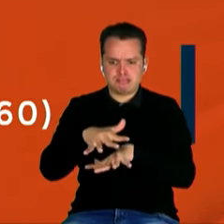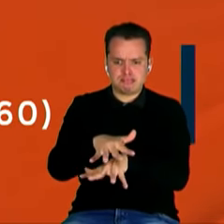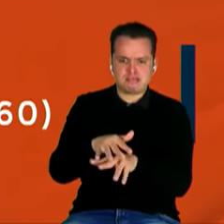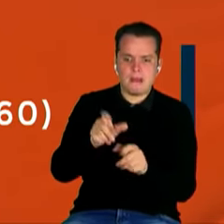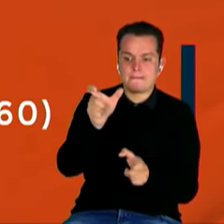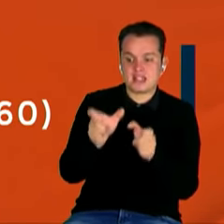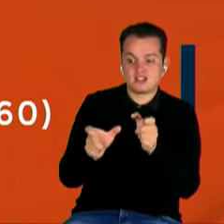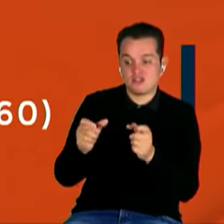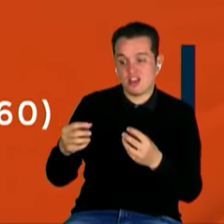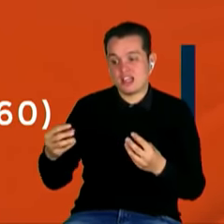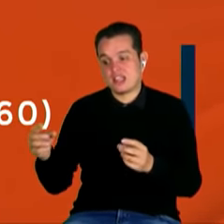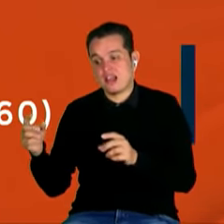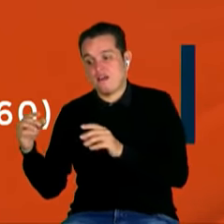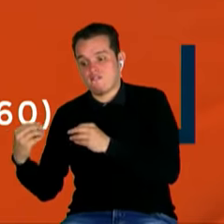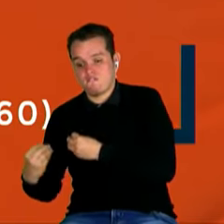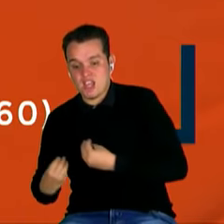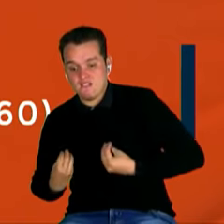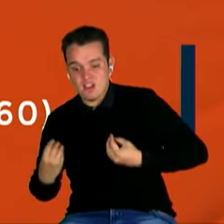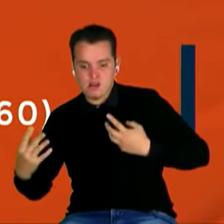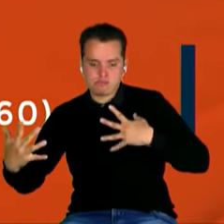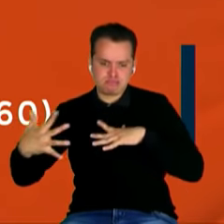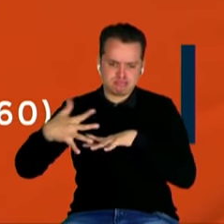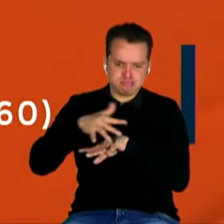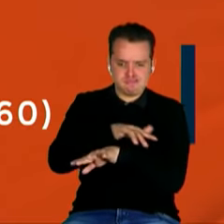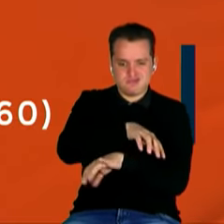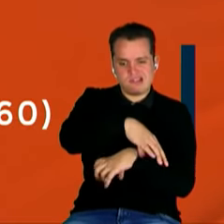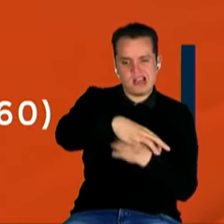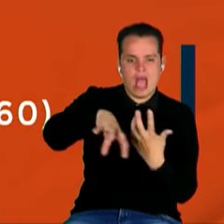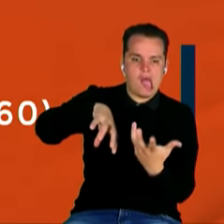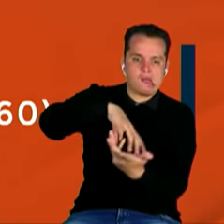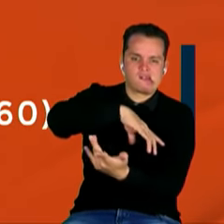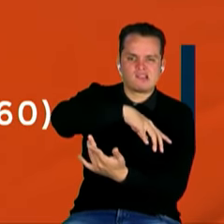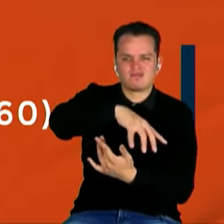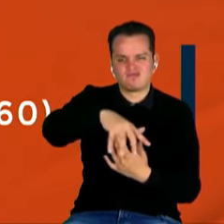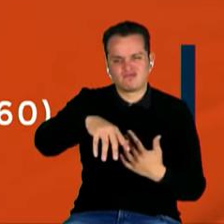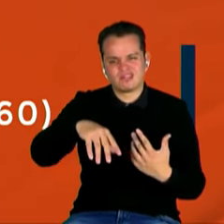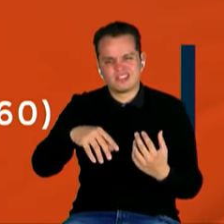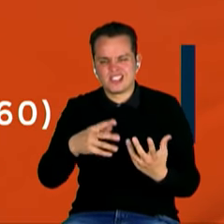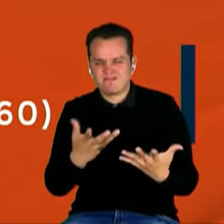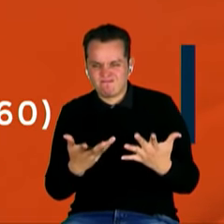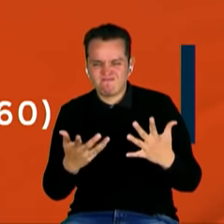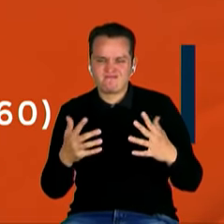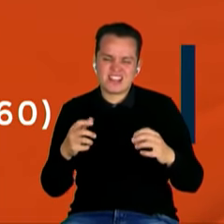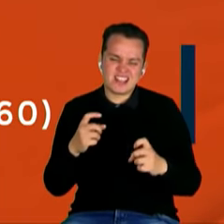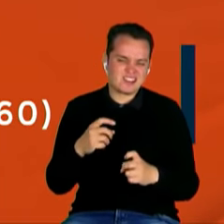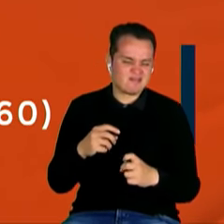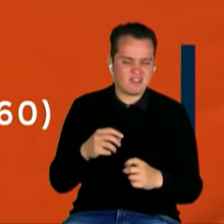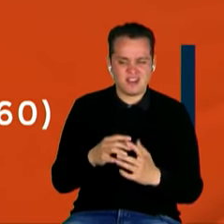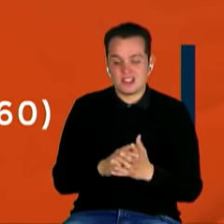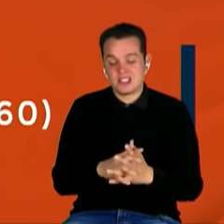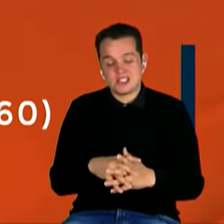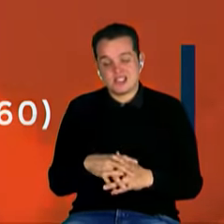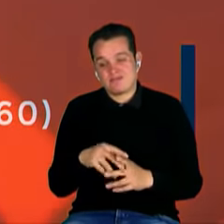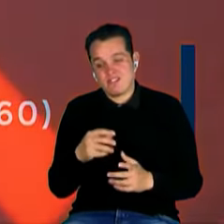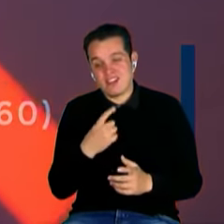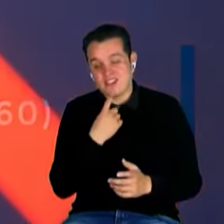los ganados de Abraham, más los ganados de los cananeos y los fereceos, no era suficiente para